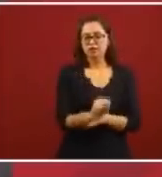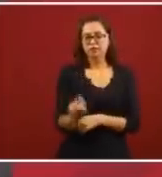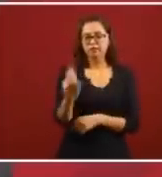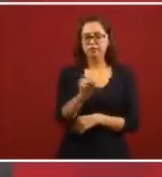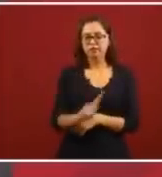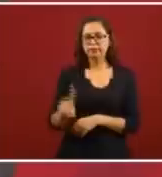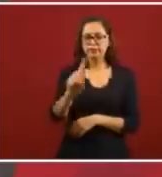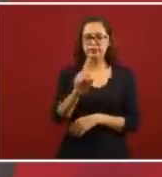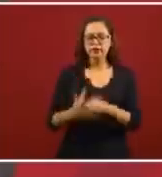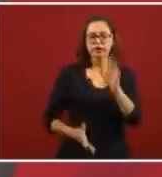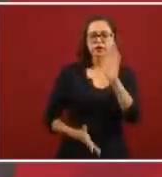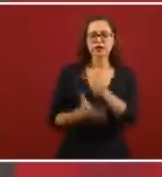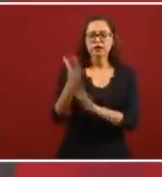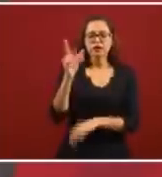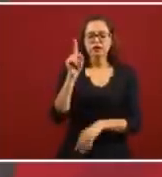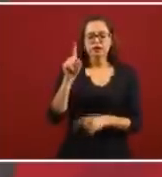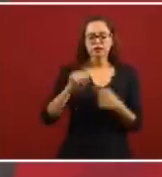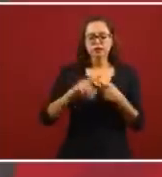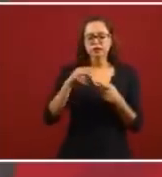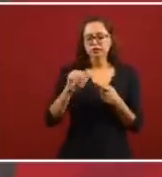con mayos,